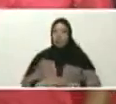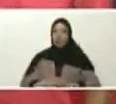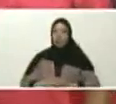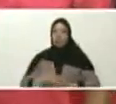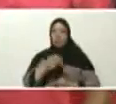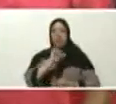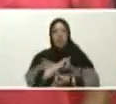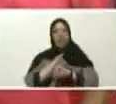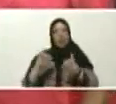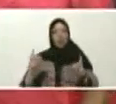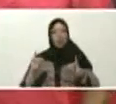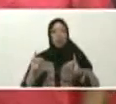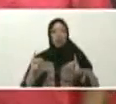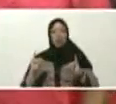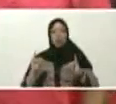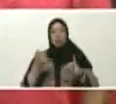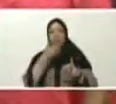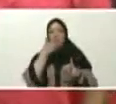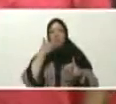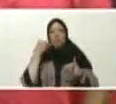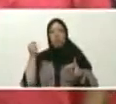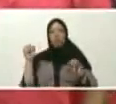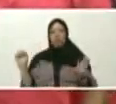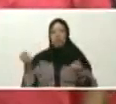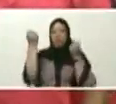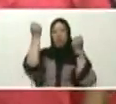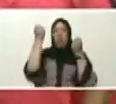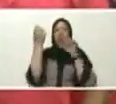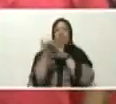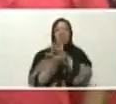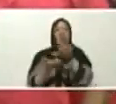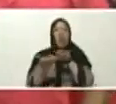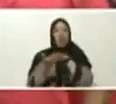tiene que acabar definitivamente con el caudillismo,